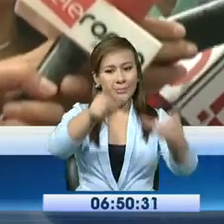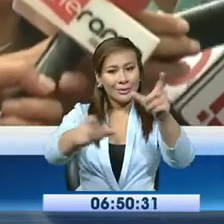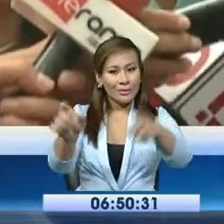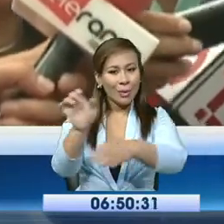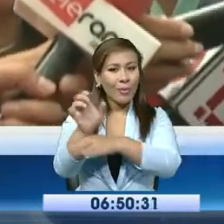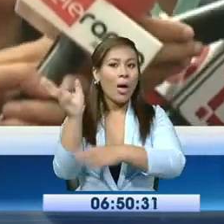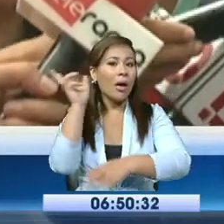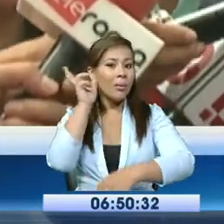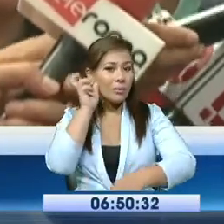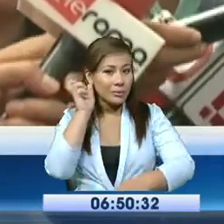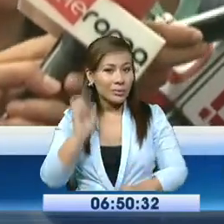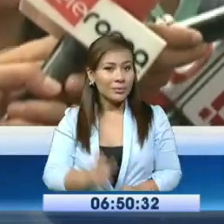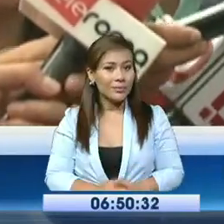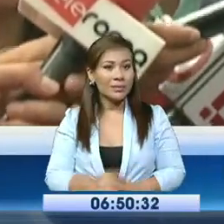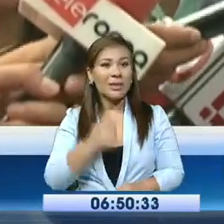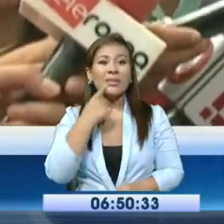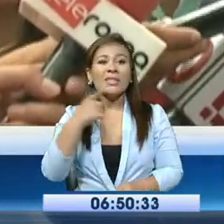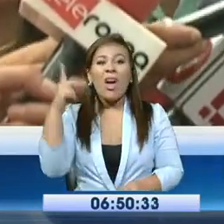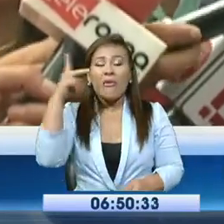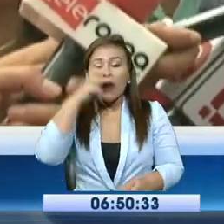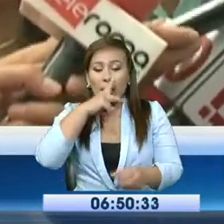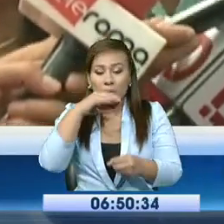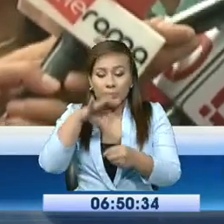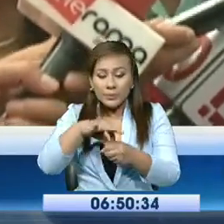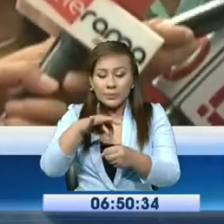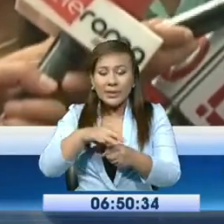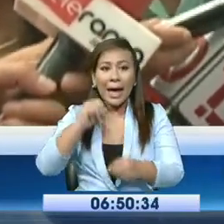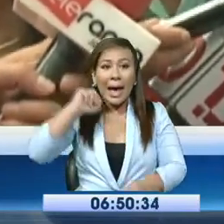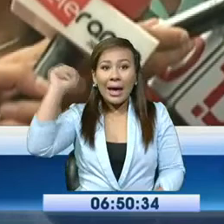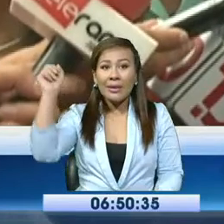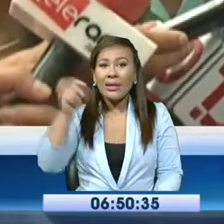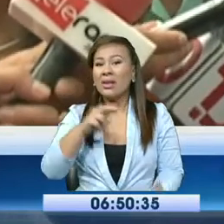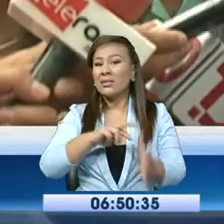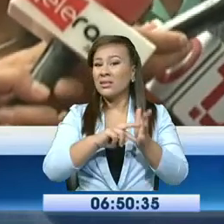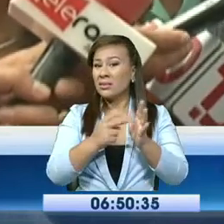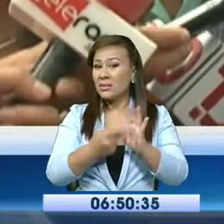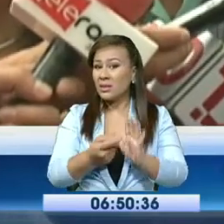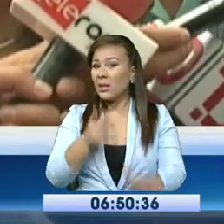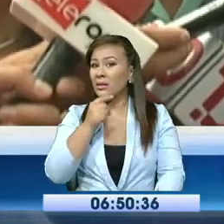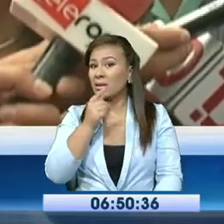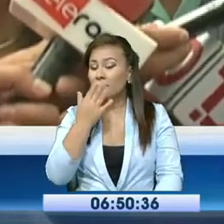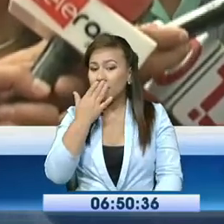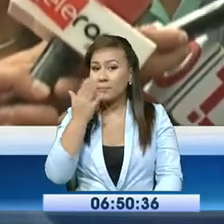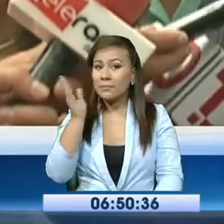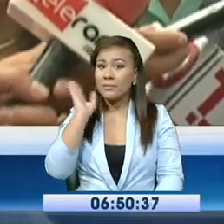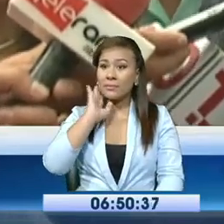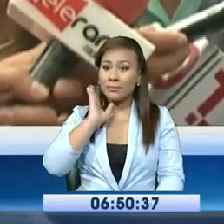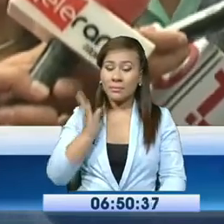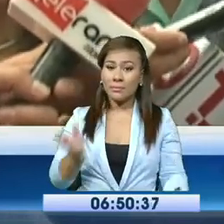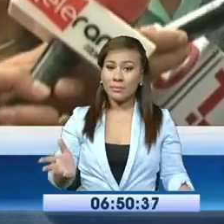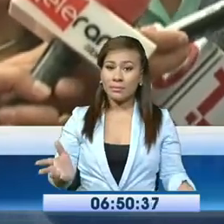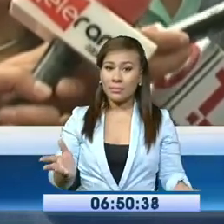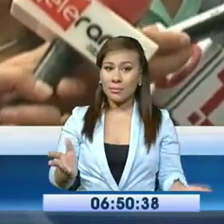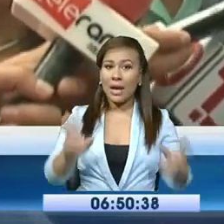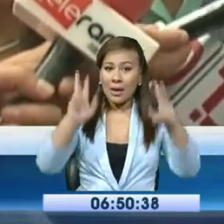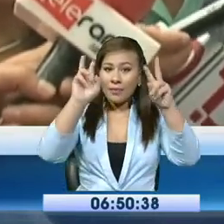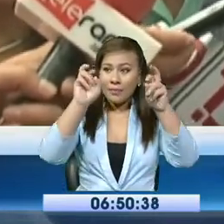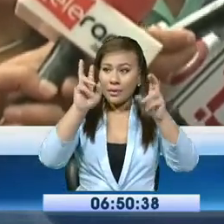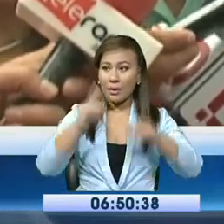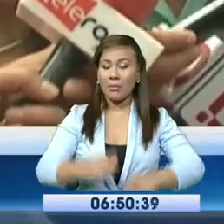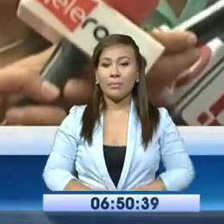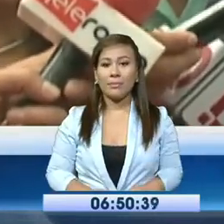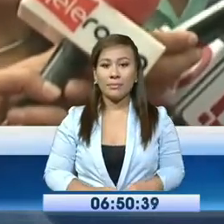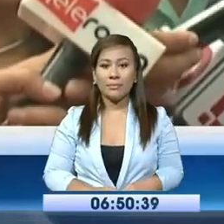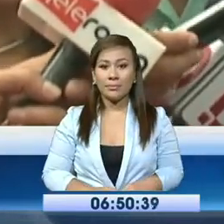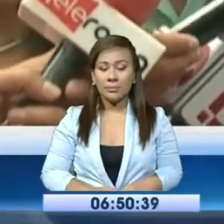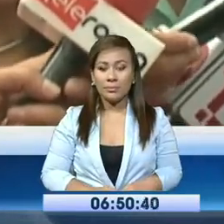desde resultados fraudulentos de elecciones hasta conocimiento de los temas en los cuales estaba